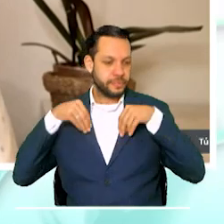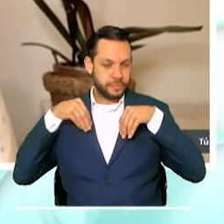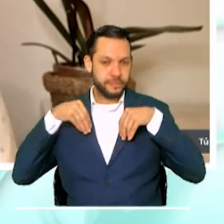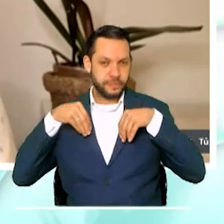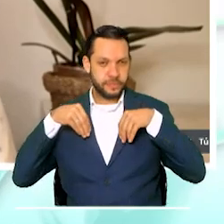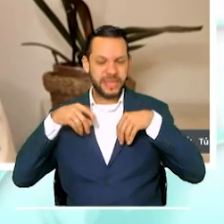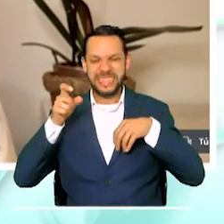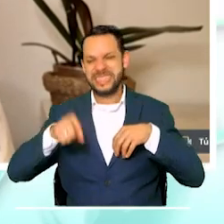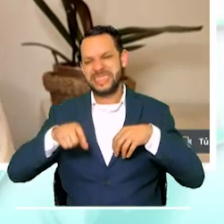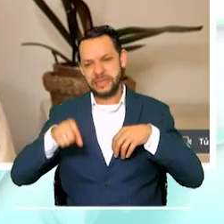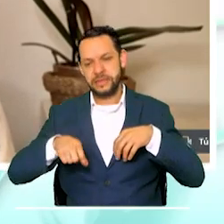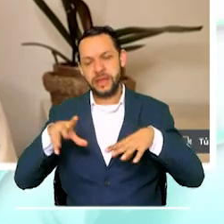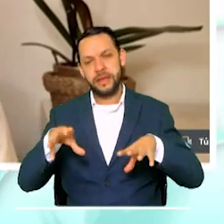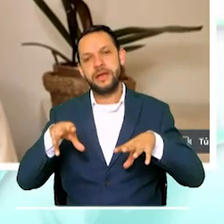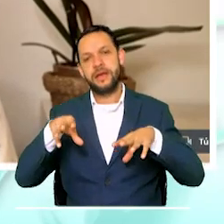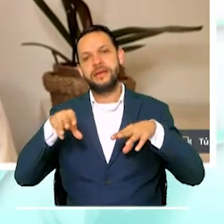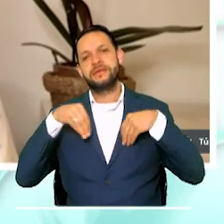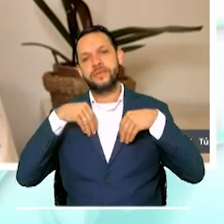aceptación,